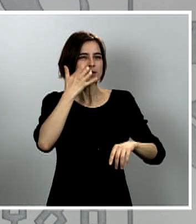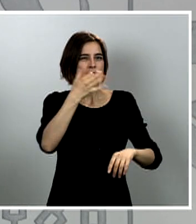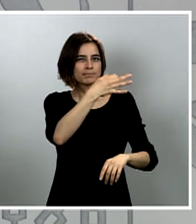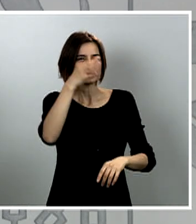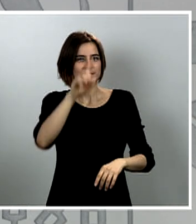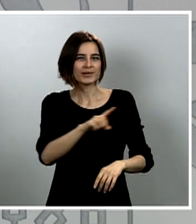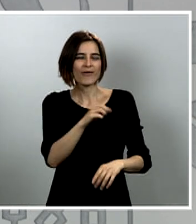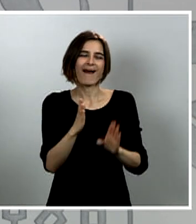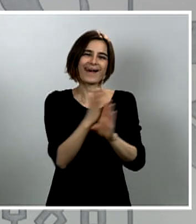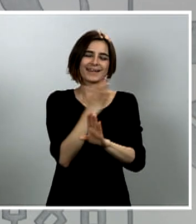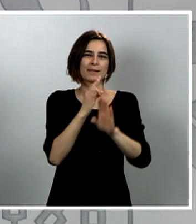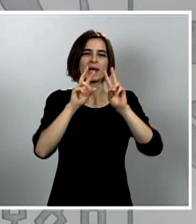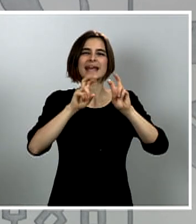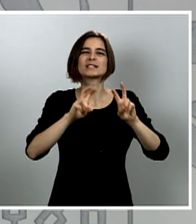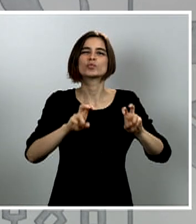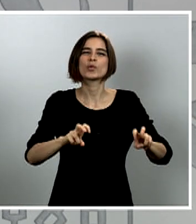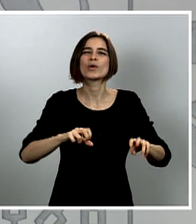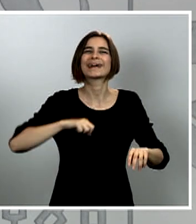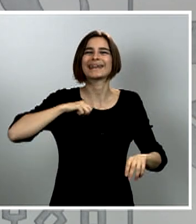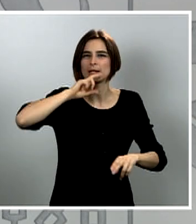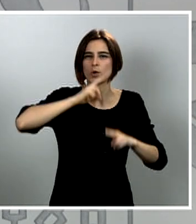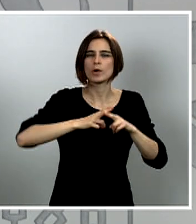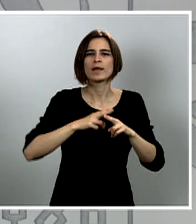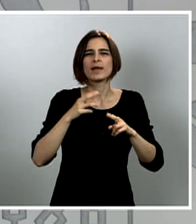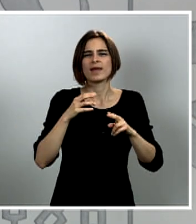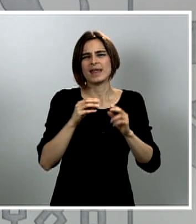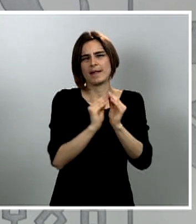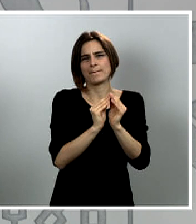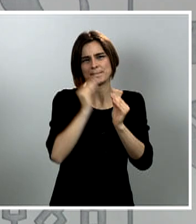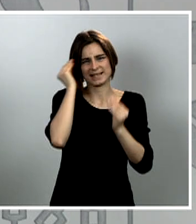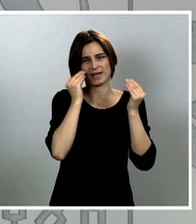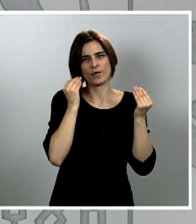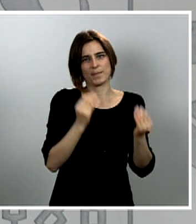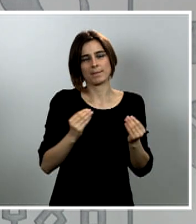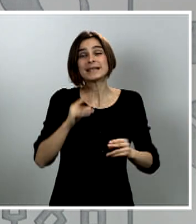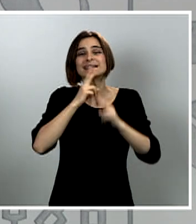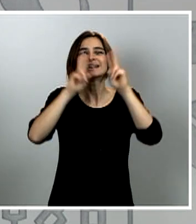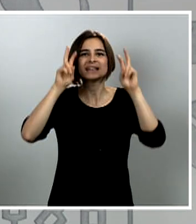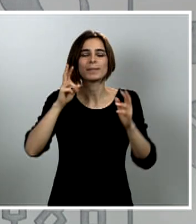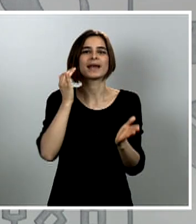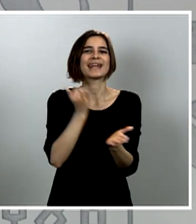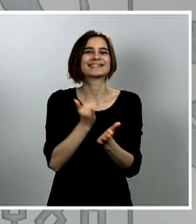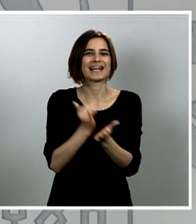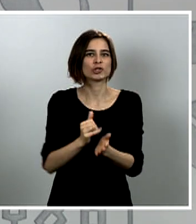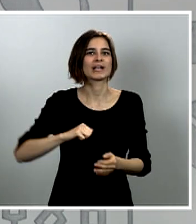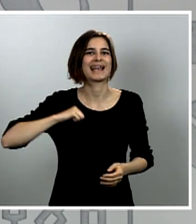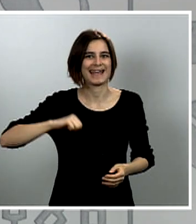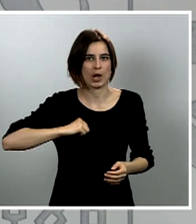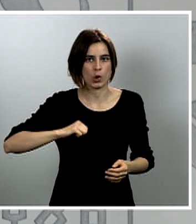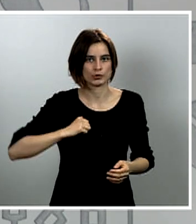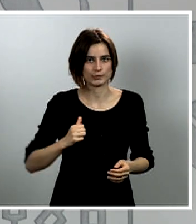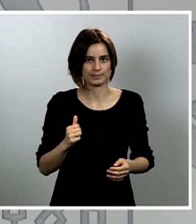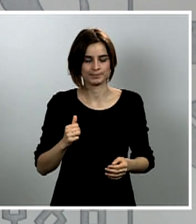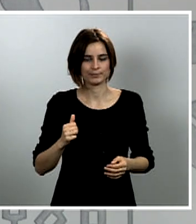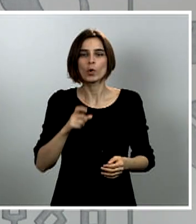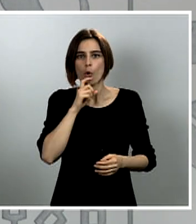únicamente con un estudio clínico bien diseñado. Se llaman ensayos clínicos, en el que tiene que haber un grupo al que se le da el tratamiento y otro